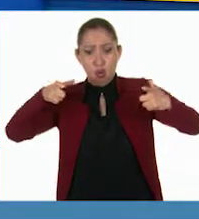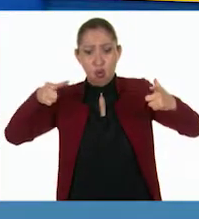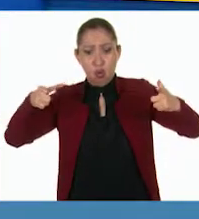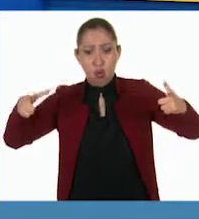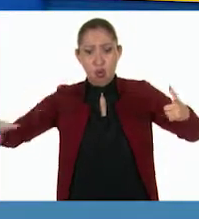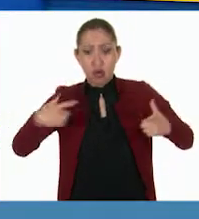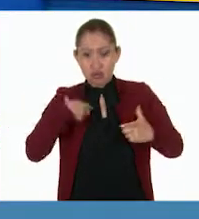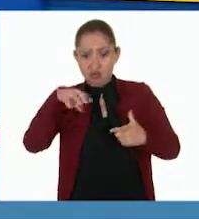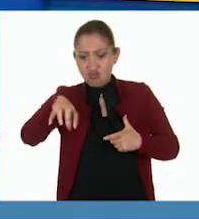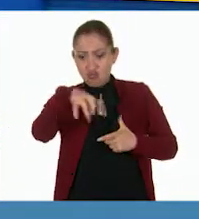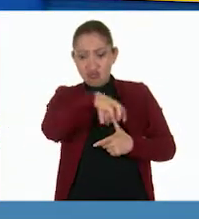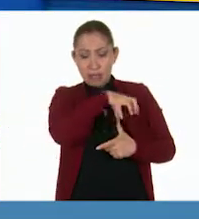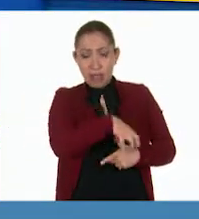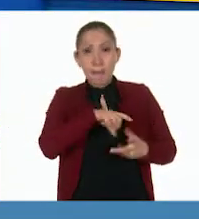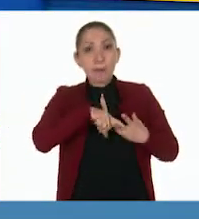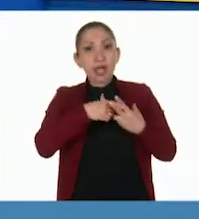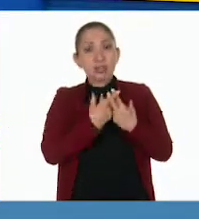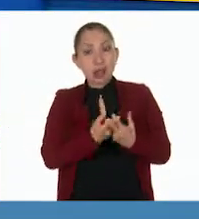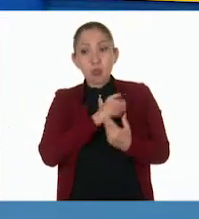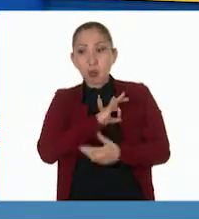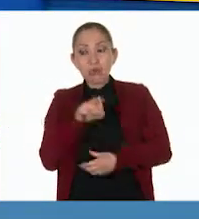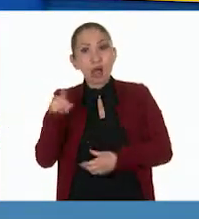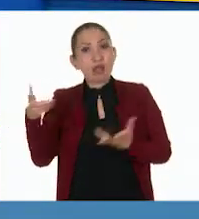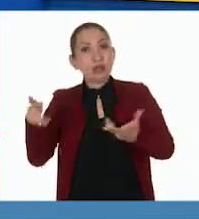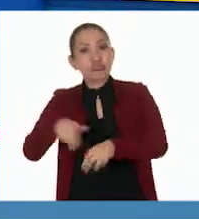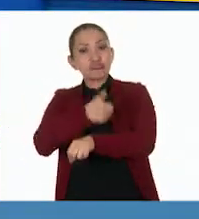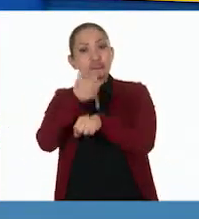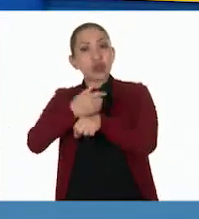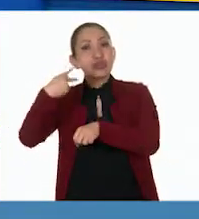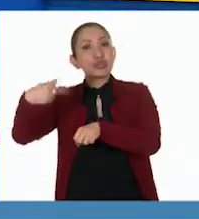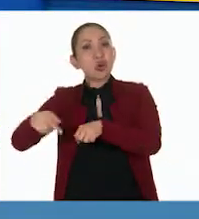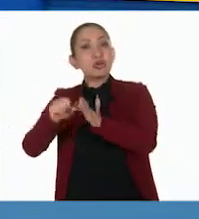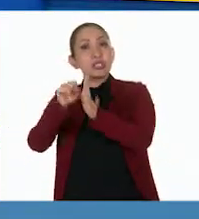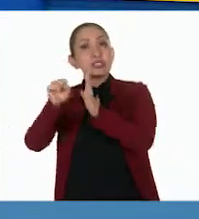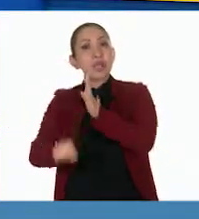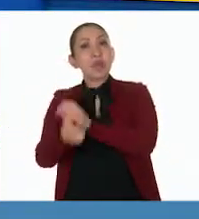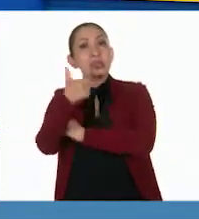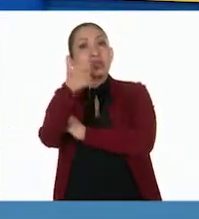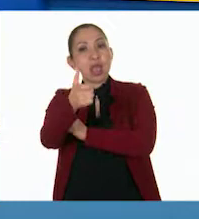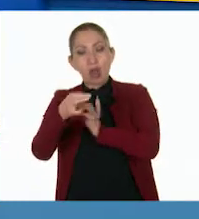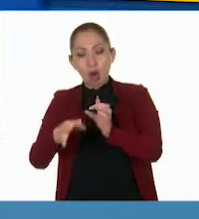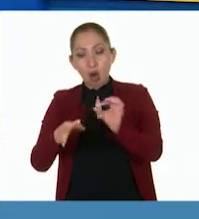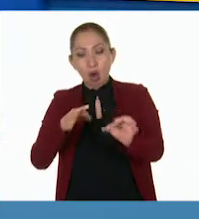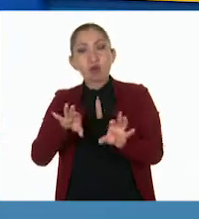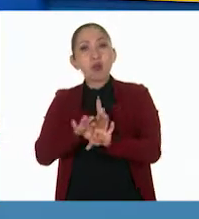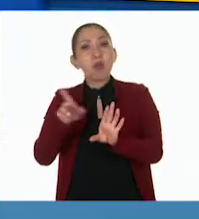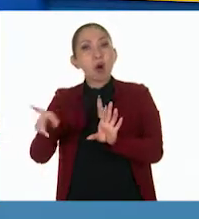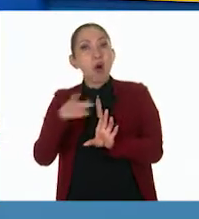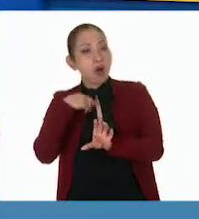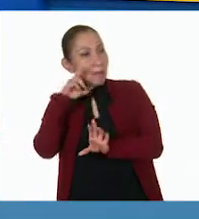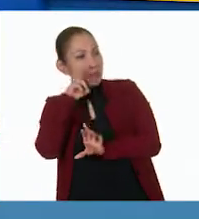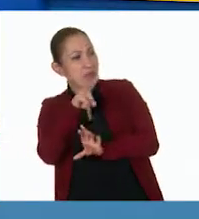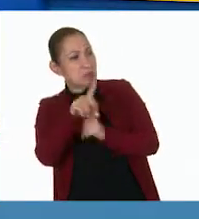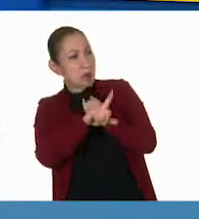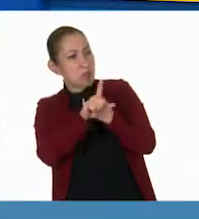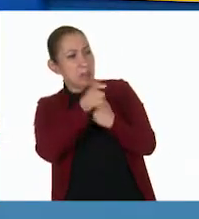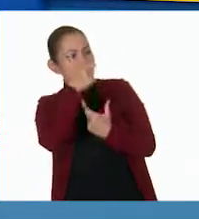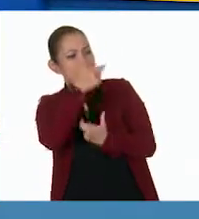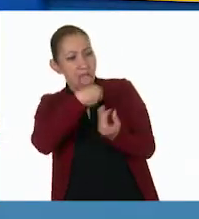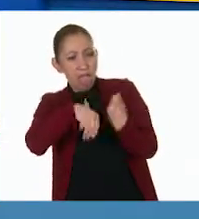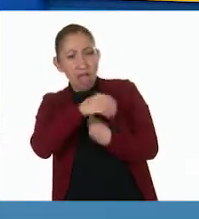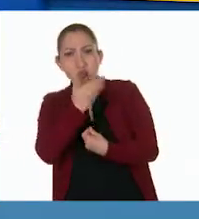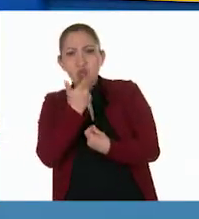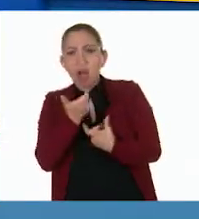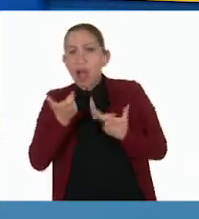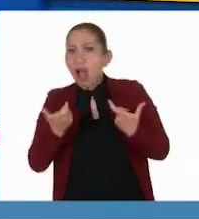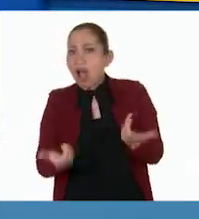tan compleja que empezaron a ser capaces de crear sus propios sistemas monetarios, como una forma de responder a la crisis por falta de